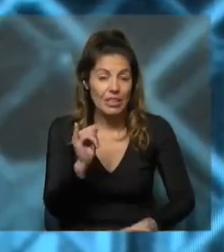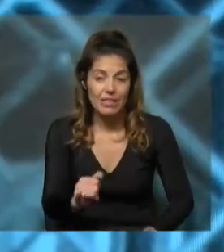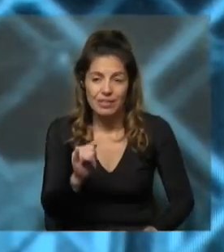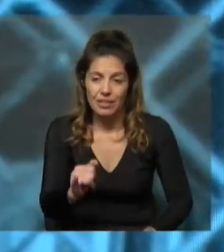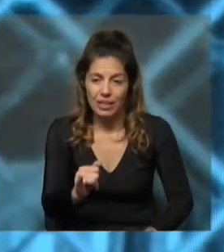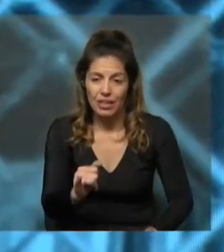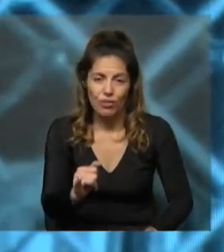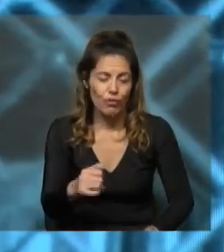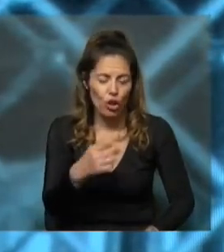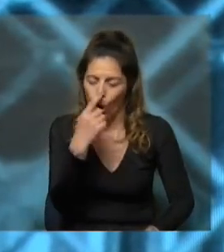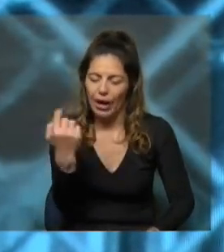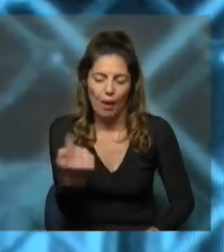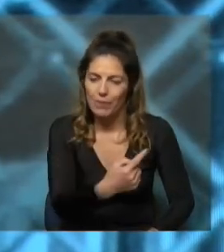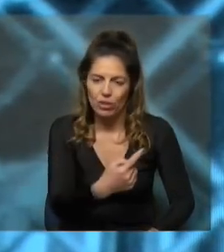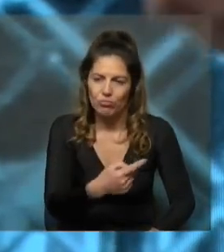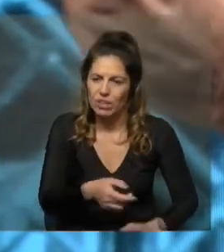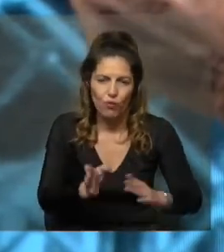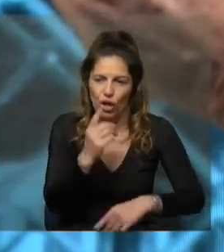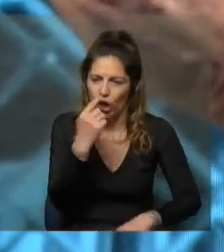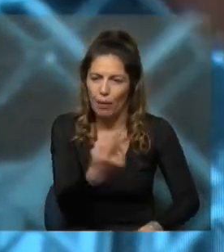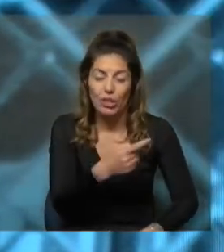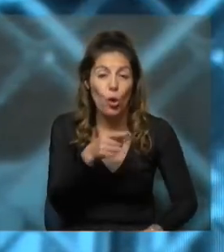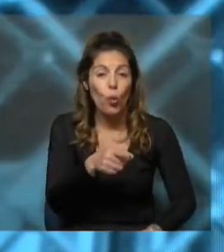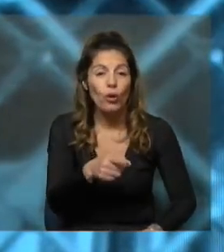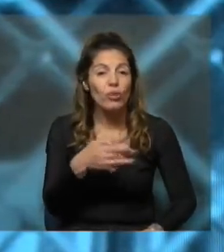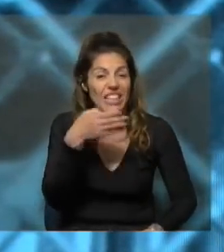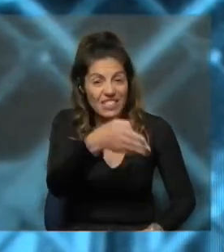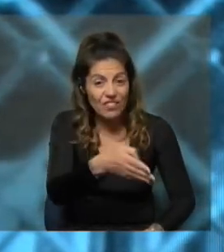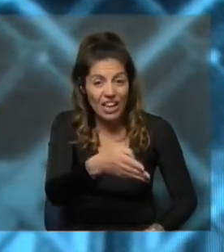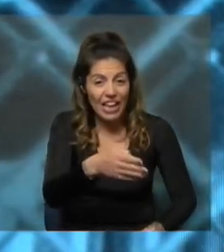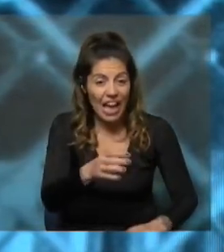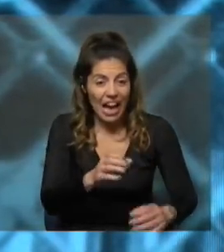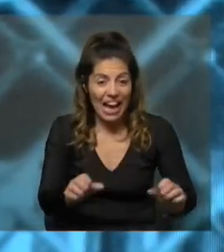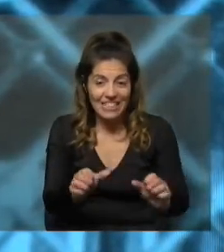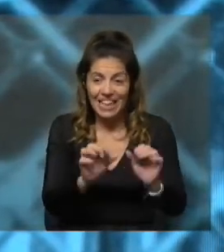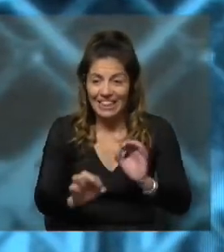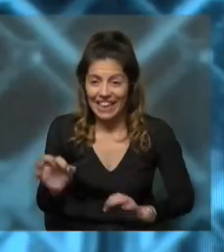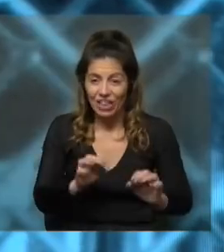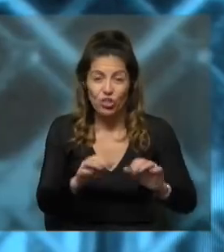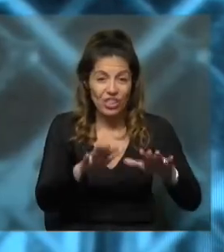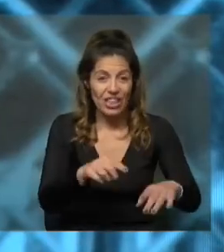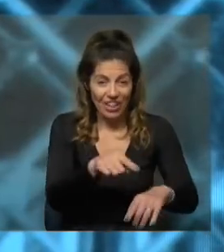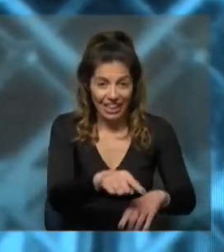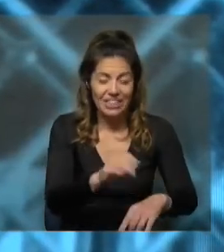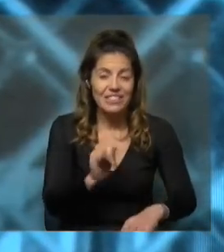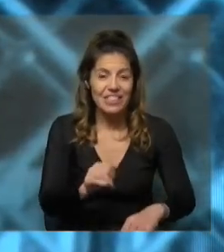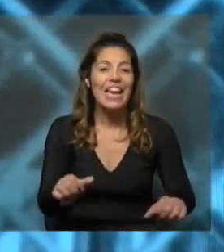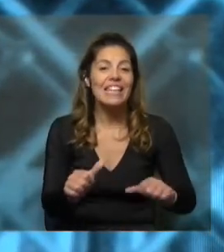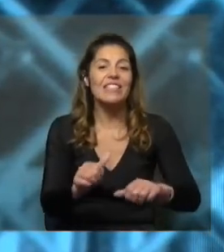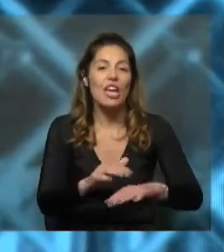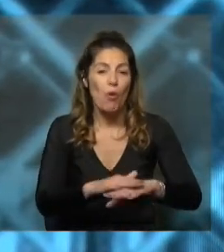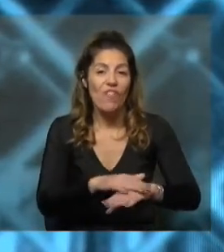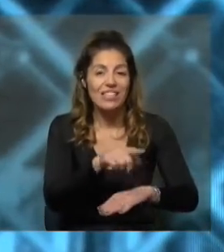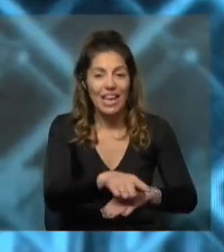fue fue todo muy rápido y cuando iban a actuar se quedaban en la casa claro y hacíamos base también para ir a Estados Unidos